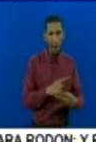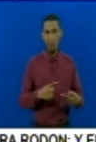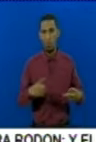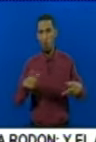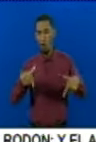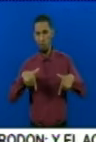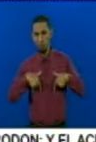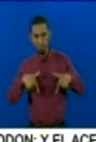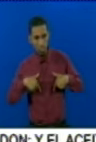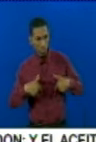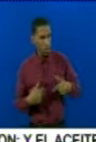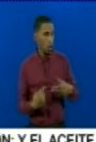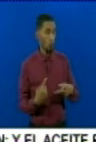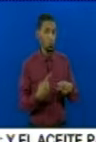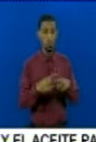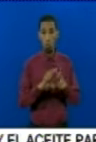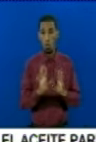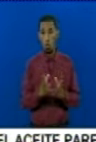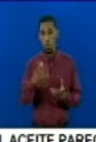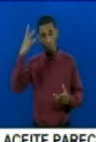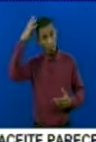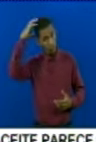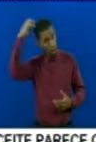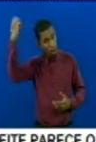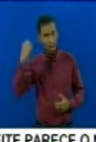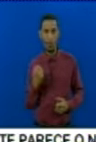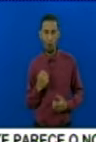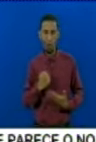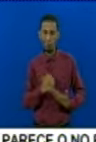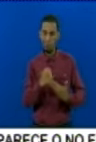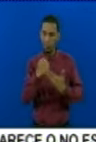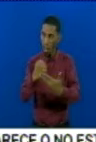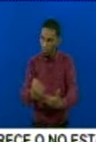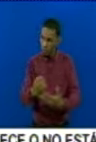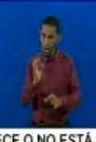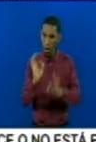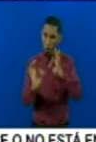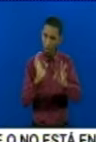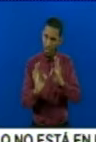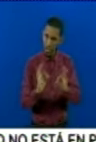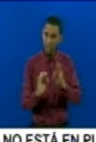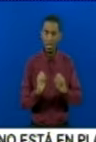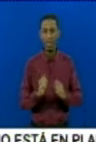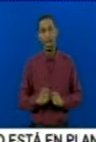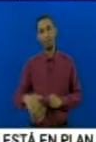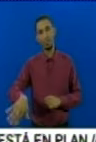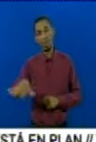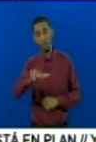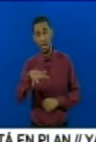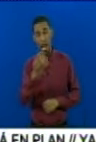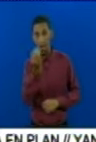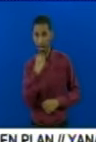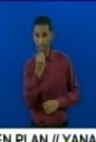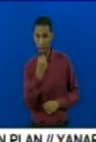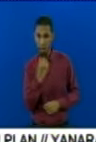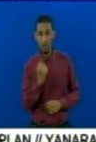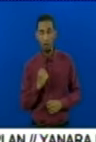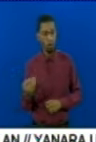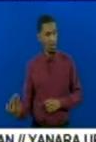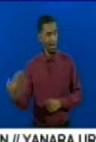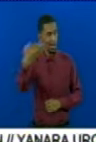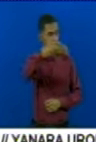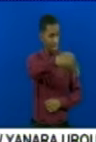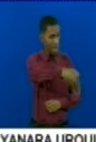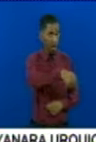municipales, de los consejos de administración, para garantizar la mayor transparencia posible en toda esta